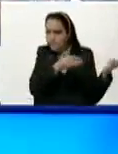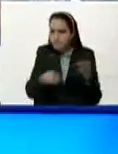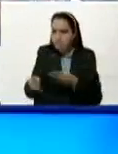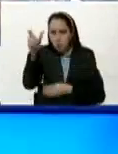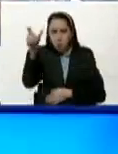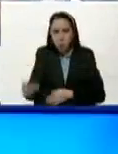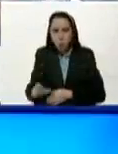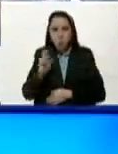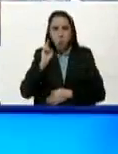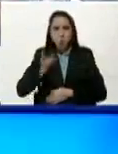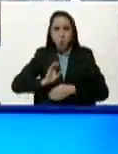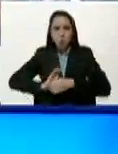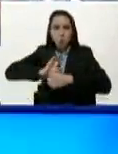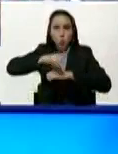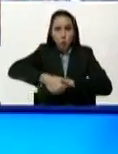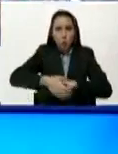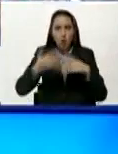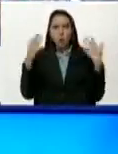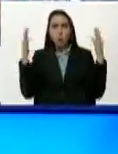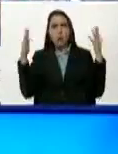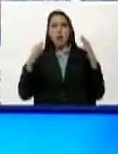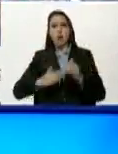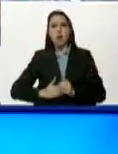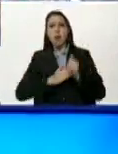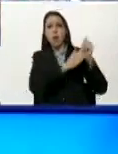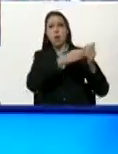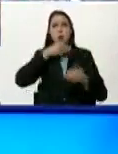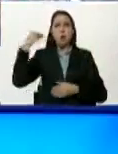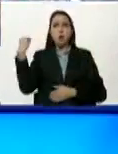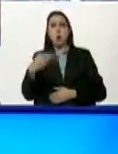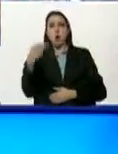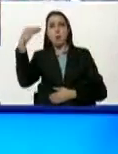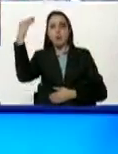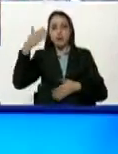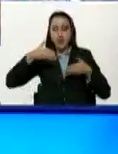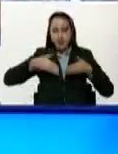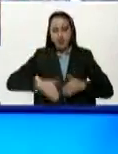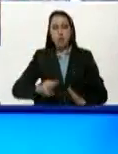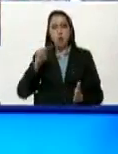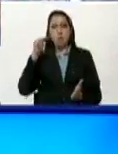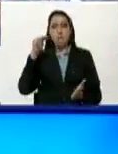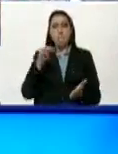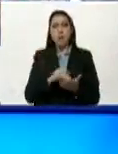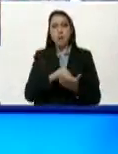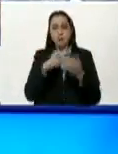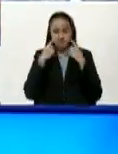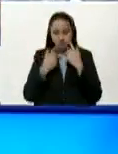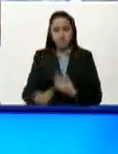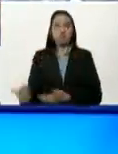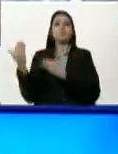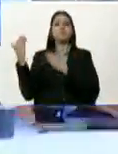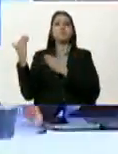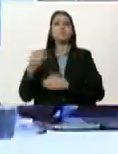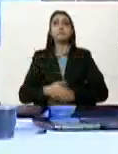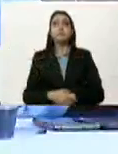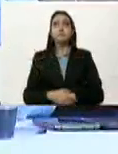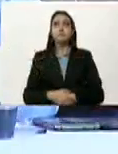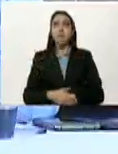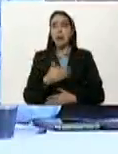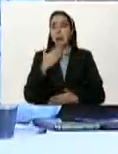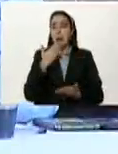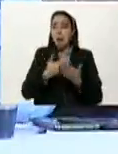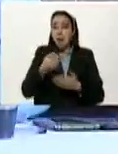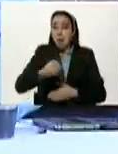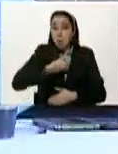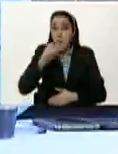darle un aplauso a este joven líder mirandinos héctor rodríguez castro adelante gracias presidente buenas